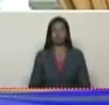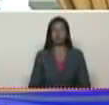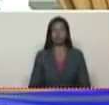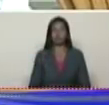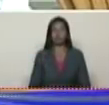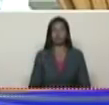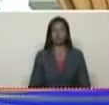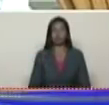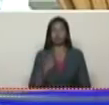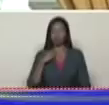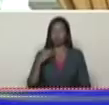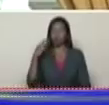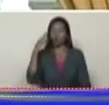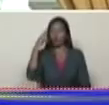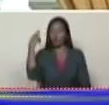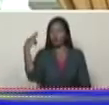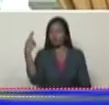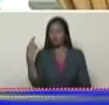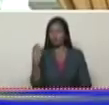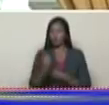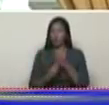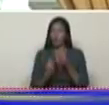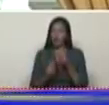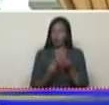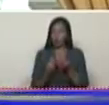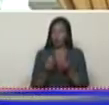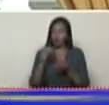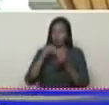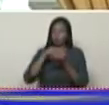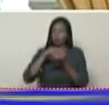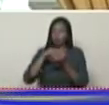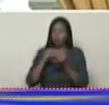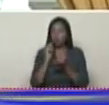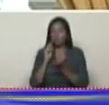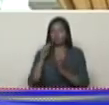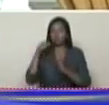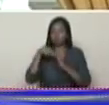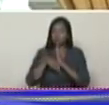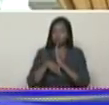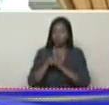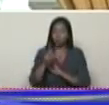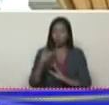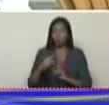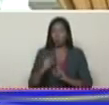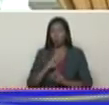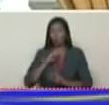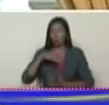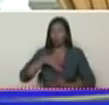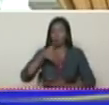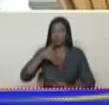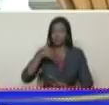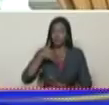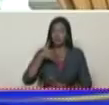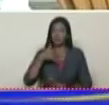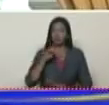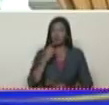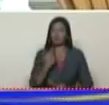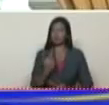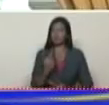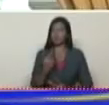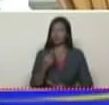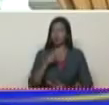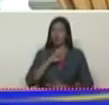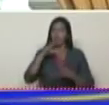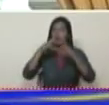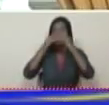Cuando hago esta reflexión y pongo énfasis en estas palabras y en este sentimiento, le estoy diciendo